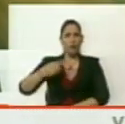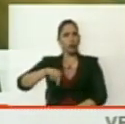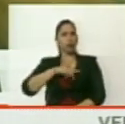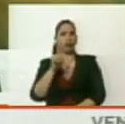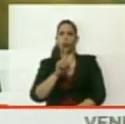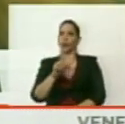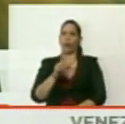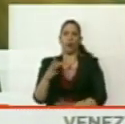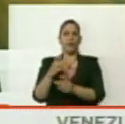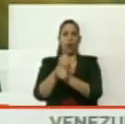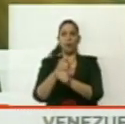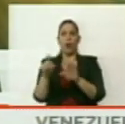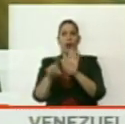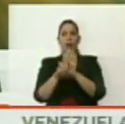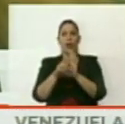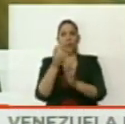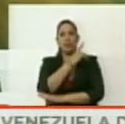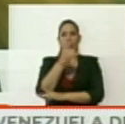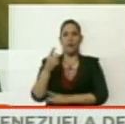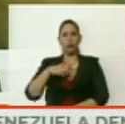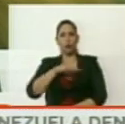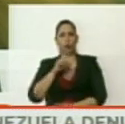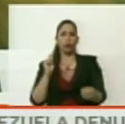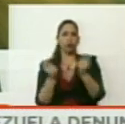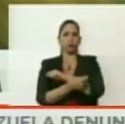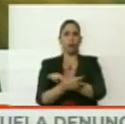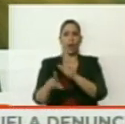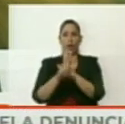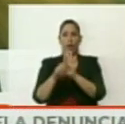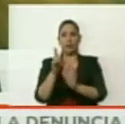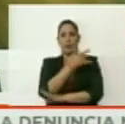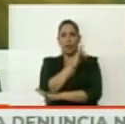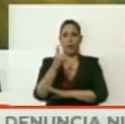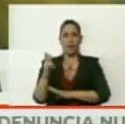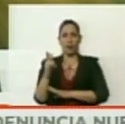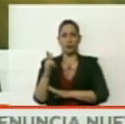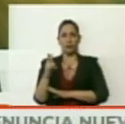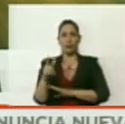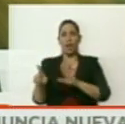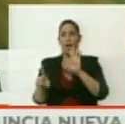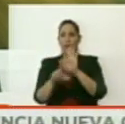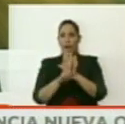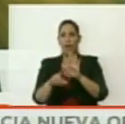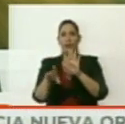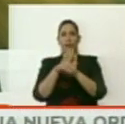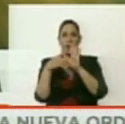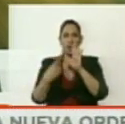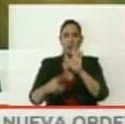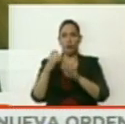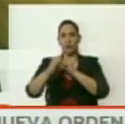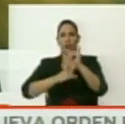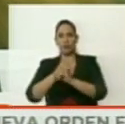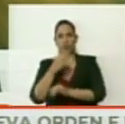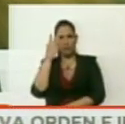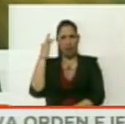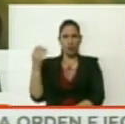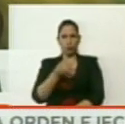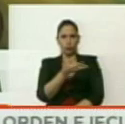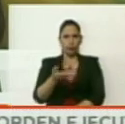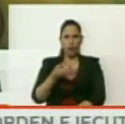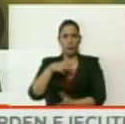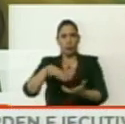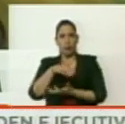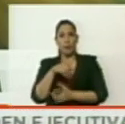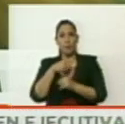la selva. Nosotros vamos a combatir la ley de la selva con la ley del derecho internacional. Imagínense la situación, pero es